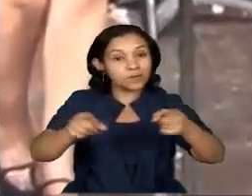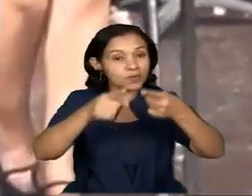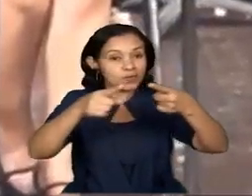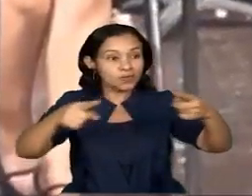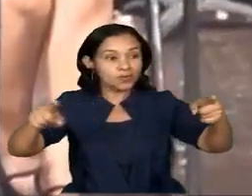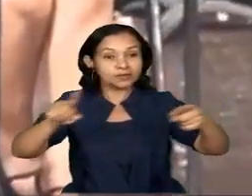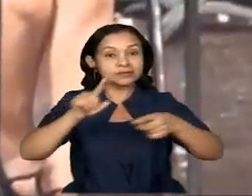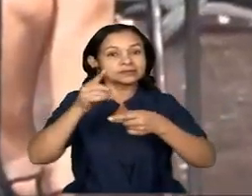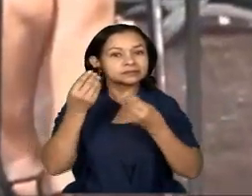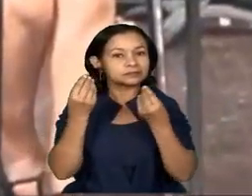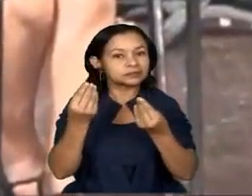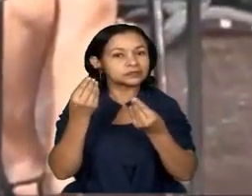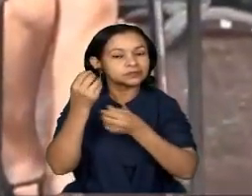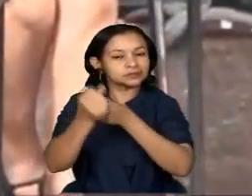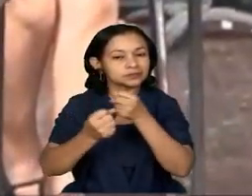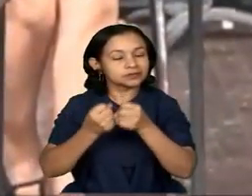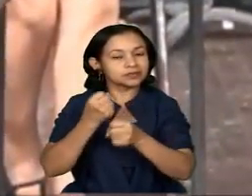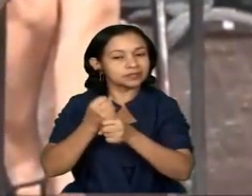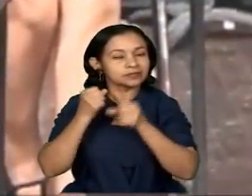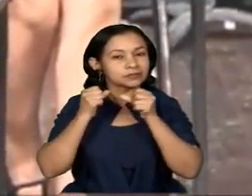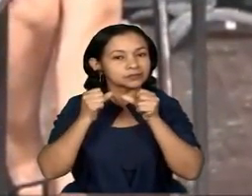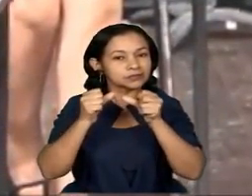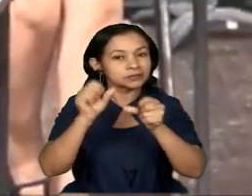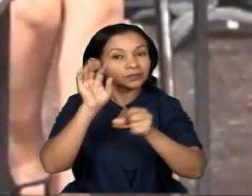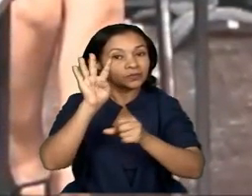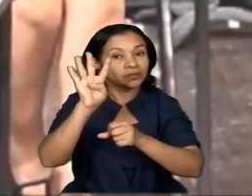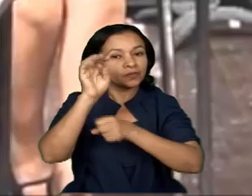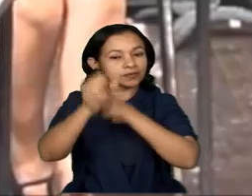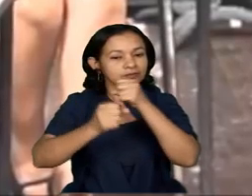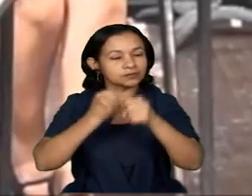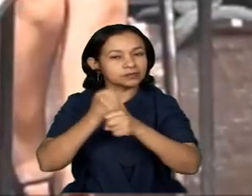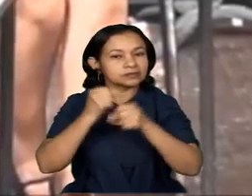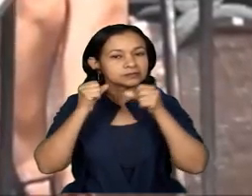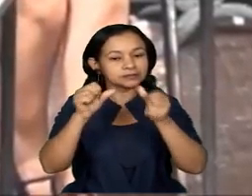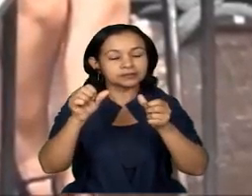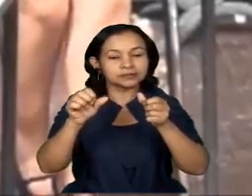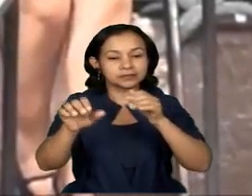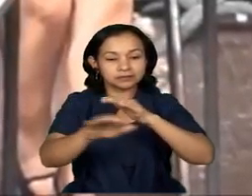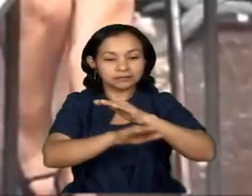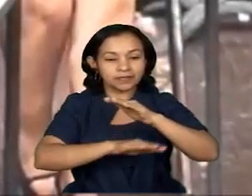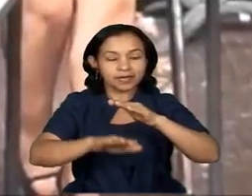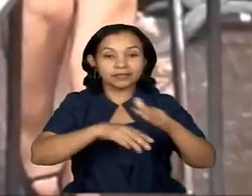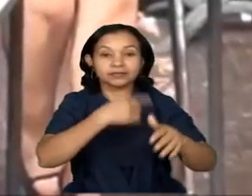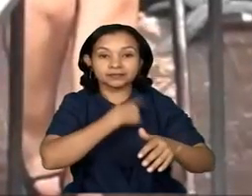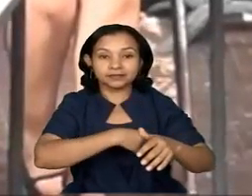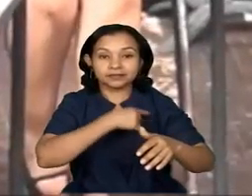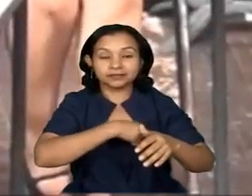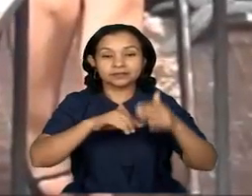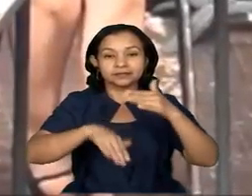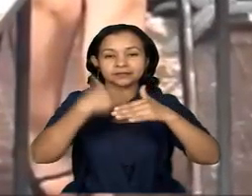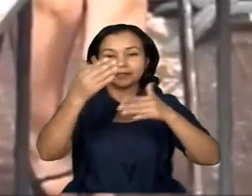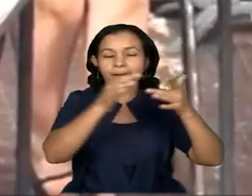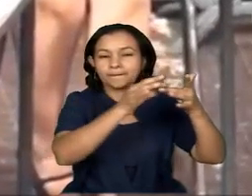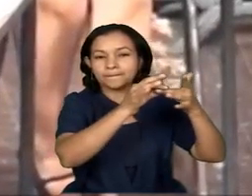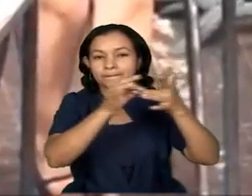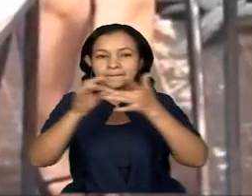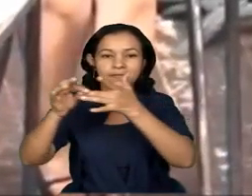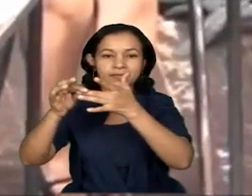de decía el compañero Ramón, 4 años de escuela básica. Y después a especialización a